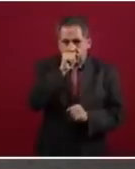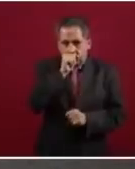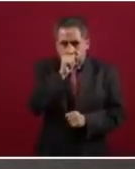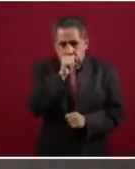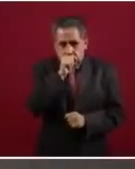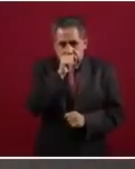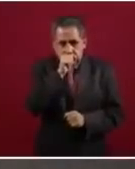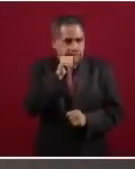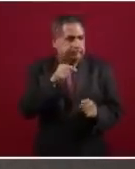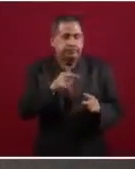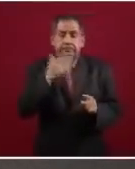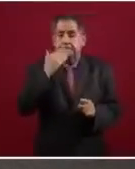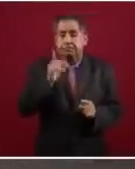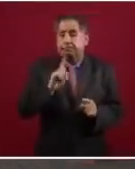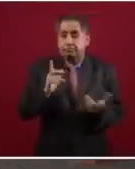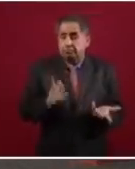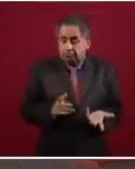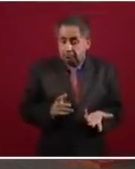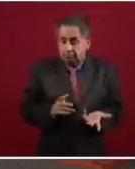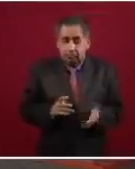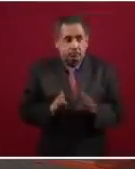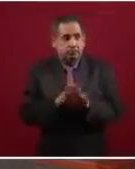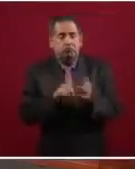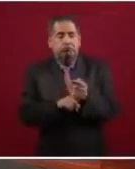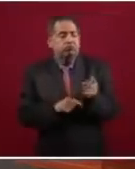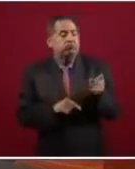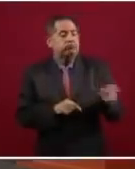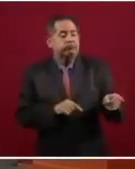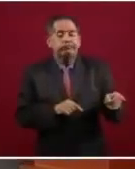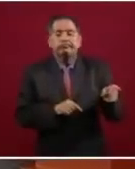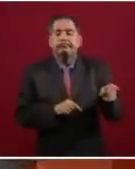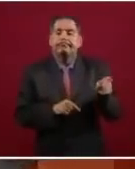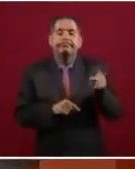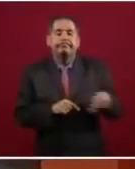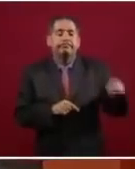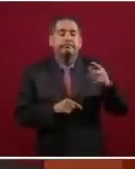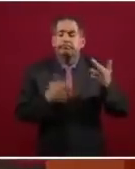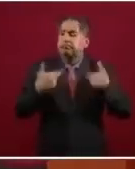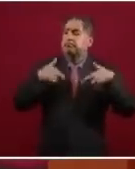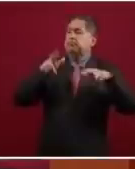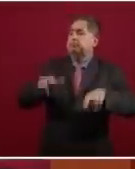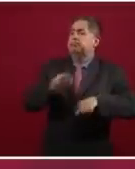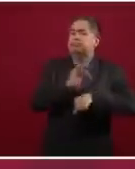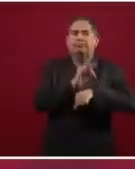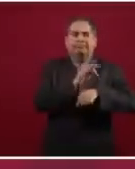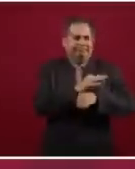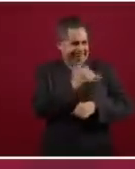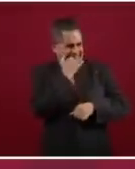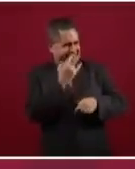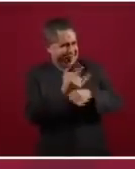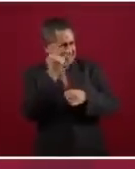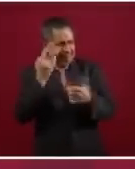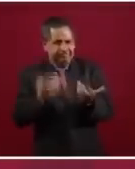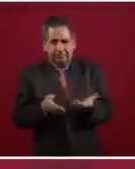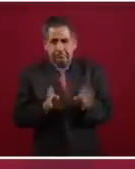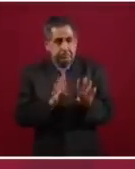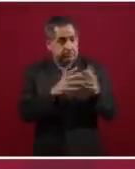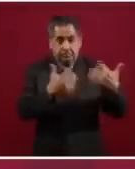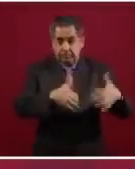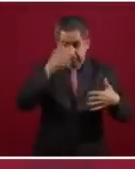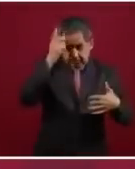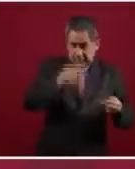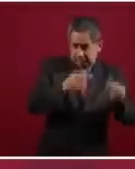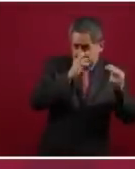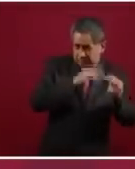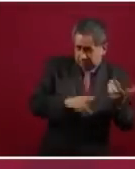legal, no es legítimo. ¿Cómo van a representar así a los empresarios? Entonces, todos los empresarios